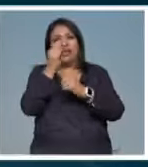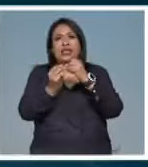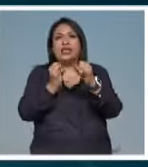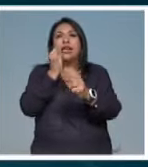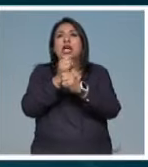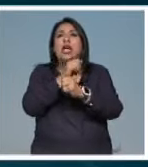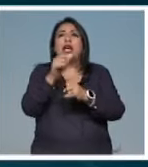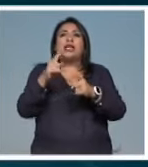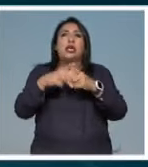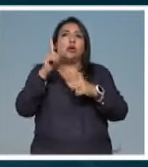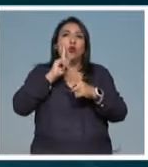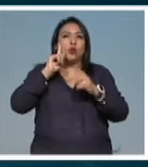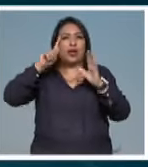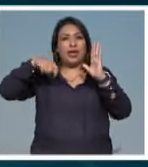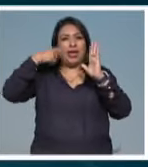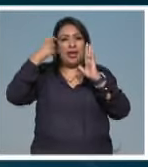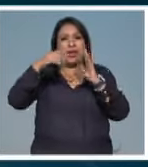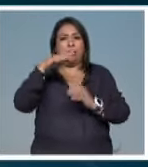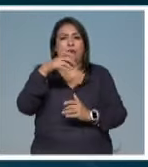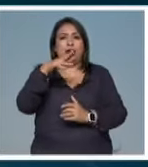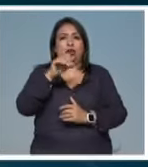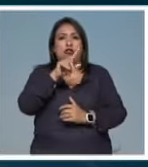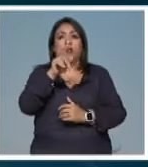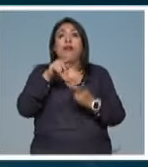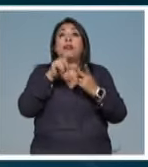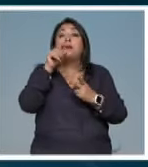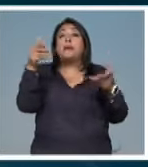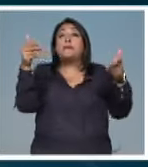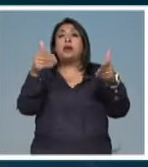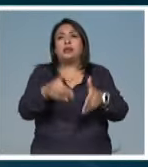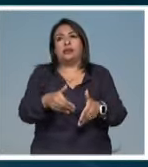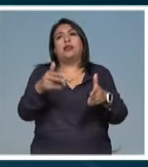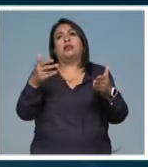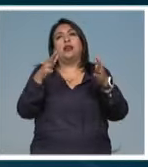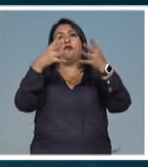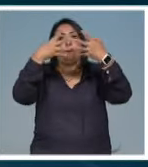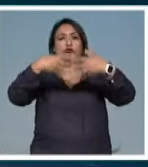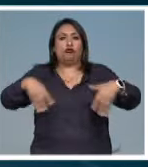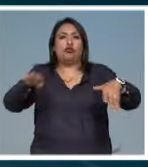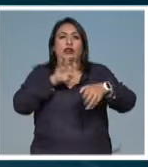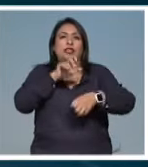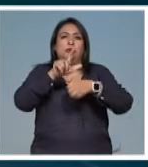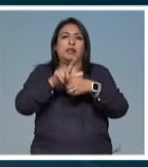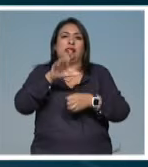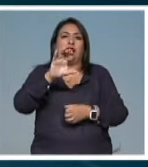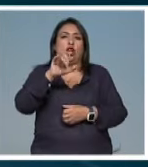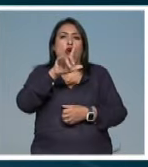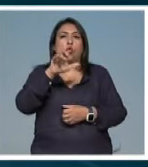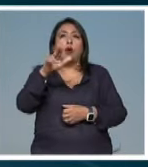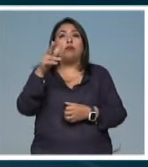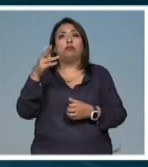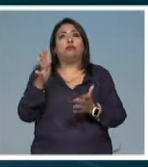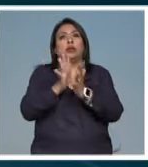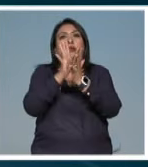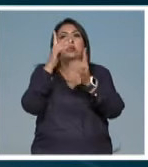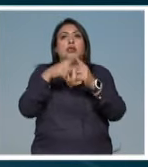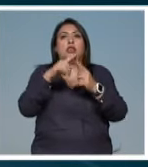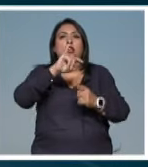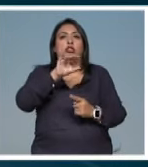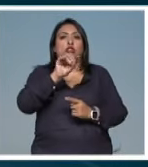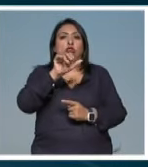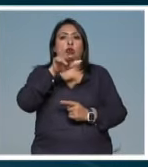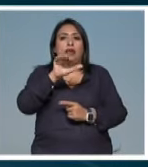internacional a la cineasta Małgorzata Szumowska. Además presentarán una función especial de Cold War con la presencia de la protagonista